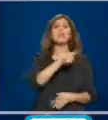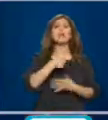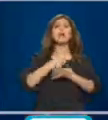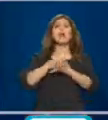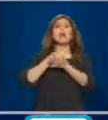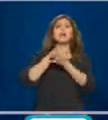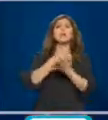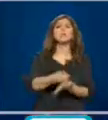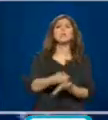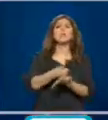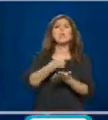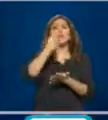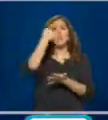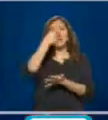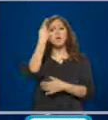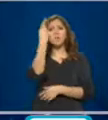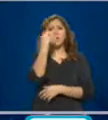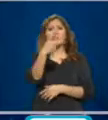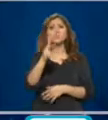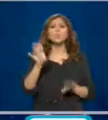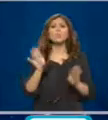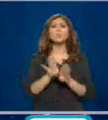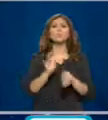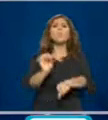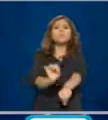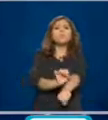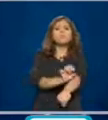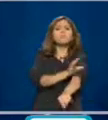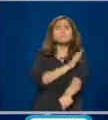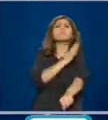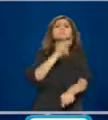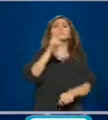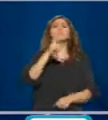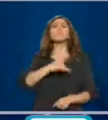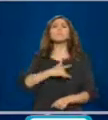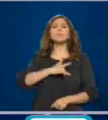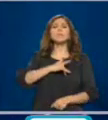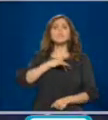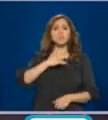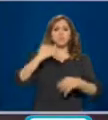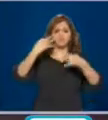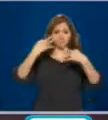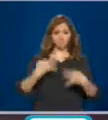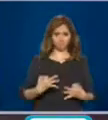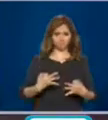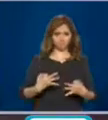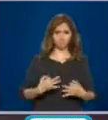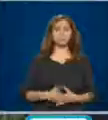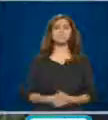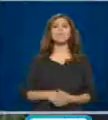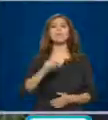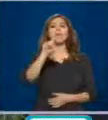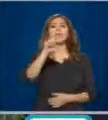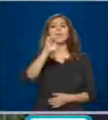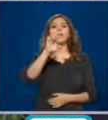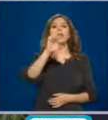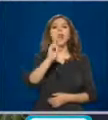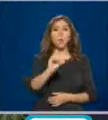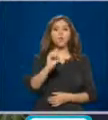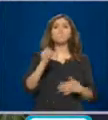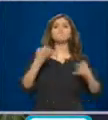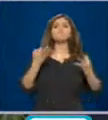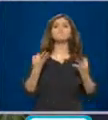generar emociones y sentimientos más estables. ¿Sí? Leo, te